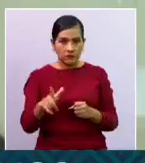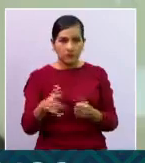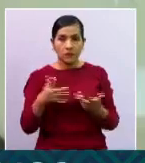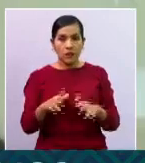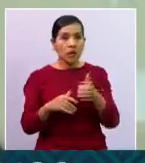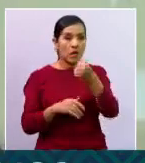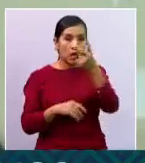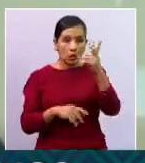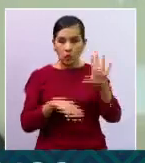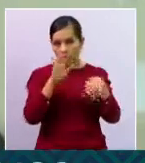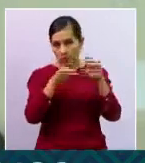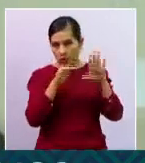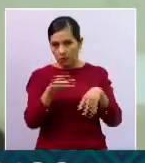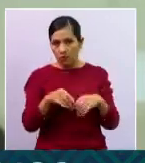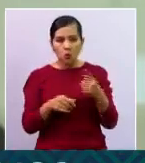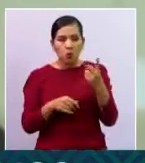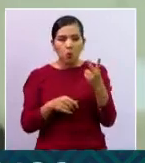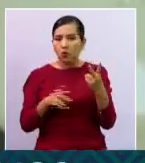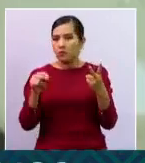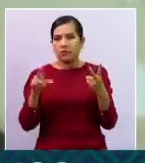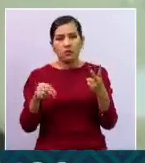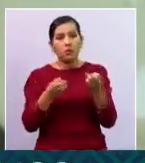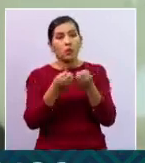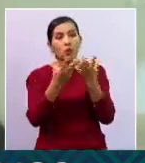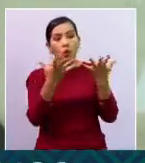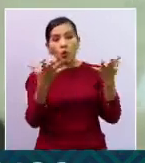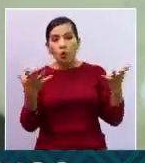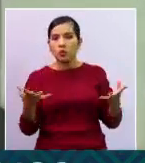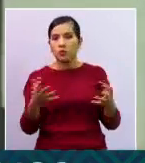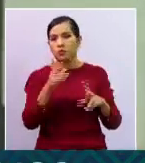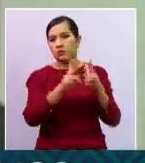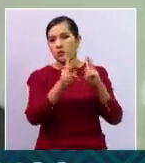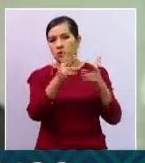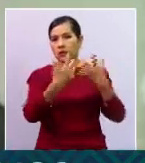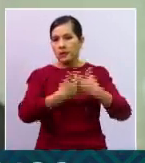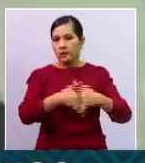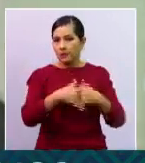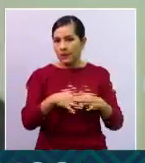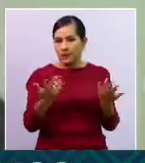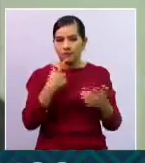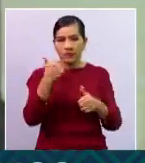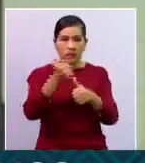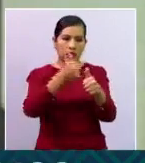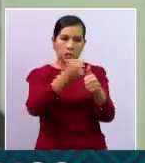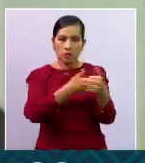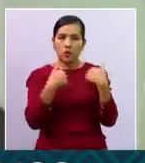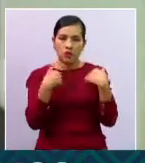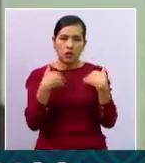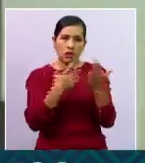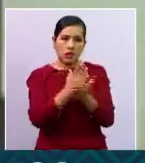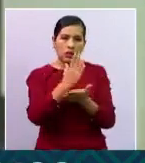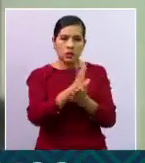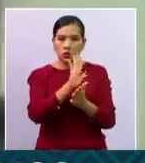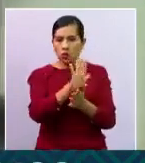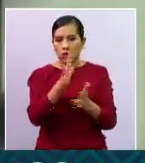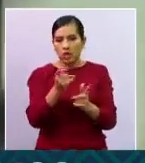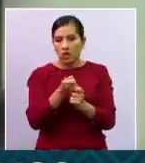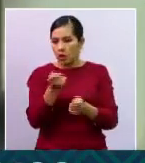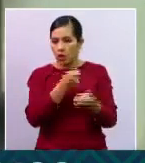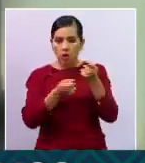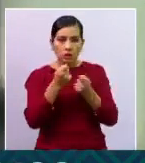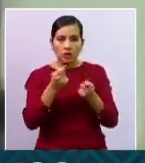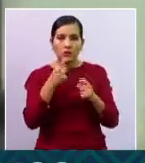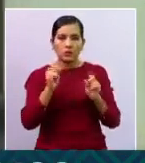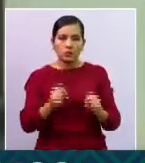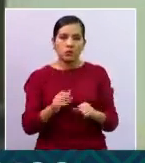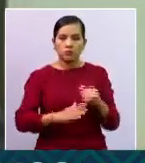citando, no son uno o dos, son varios empresarios. Cada uno tiene su derecho como comerciante que rige la constitución política